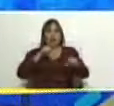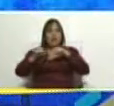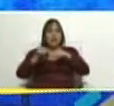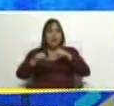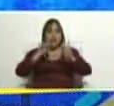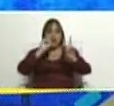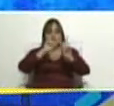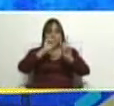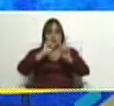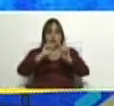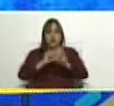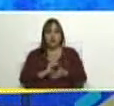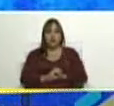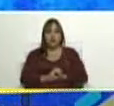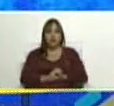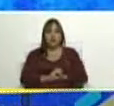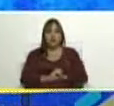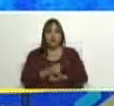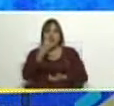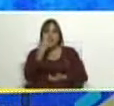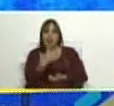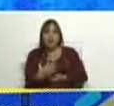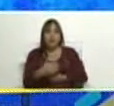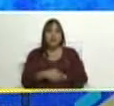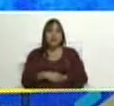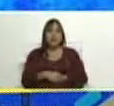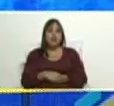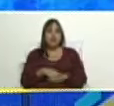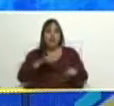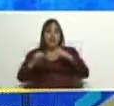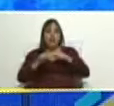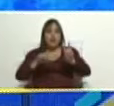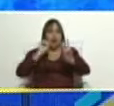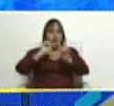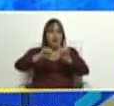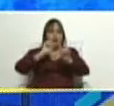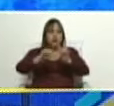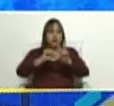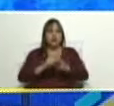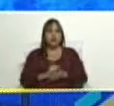¿verdad? Mira, qué belleza, el movimiento Somos Venezuela.